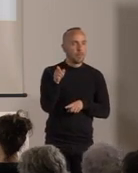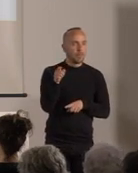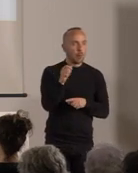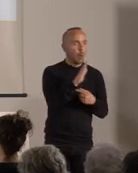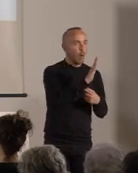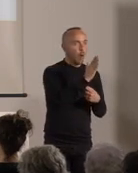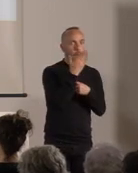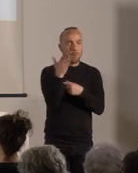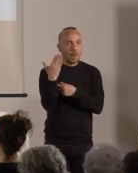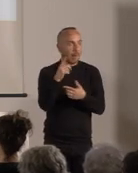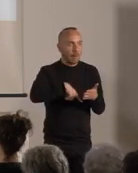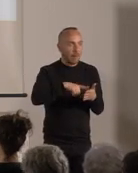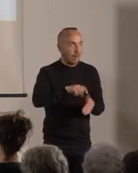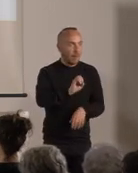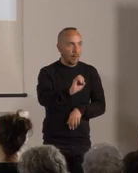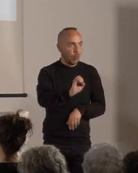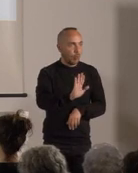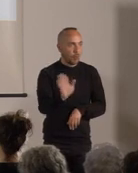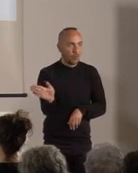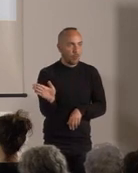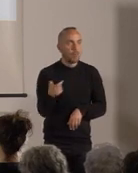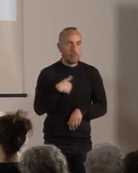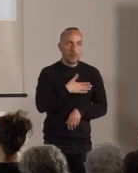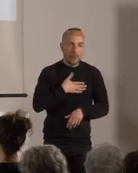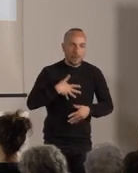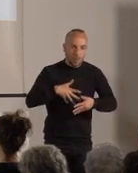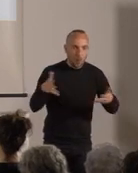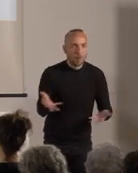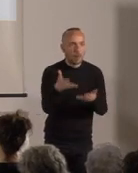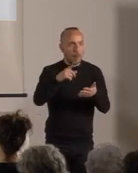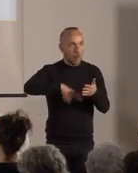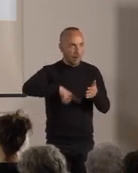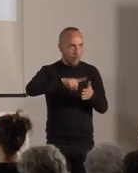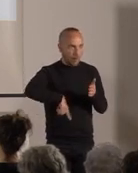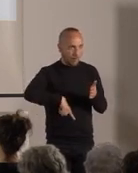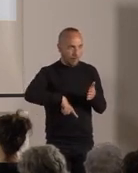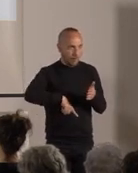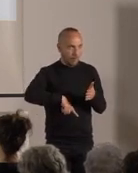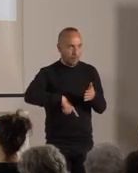oferta de alquiler y lo que queremos hacer es fomentar el alquiler.